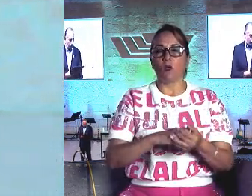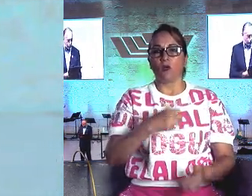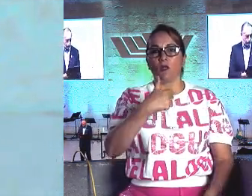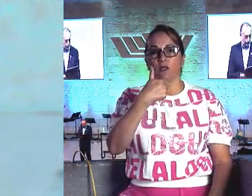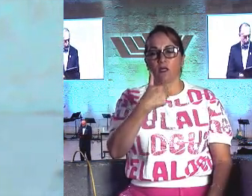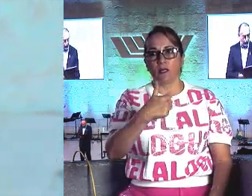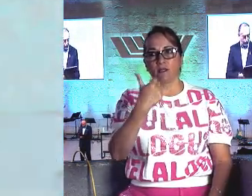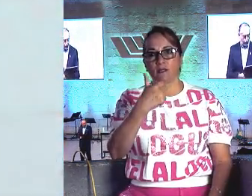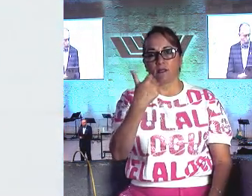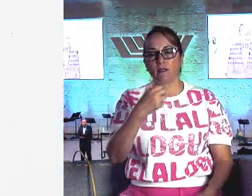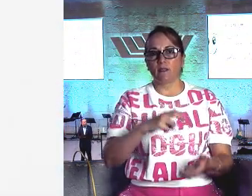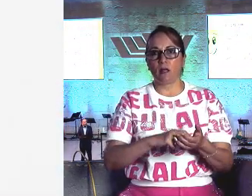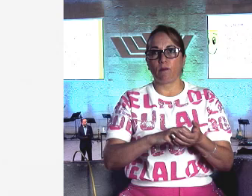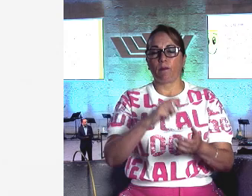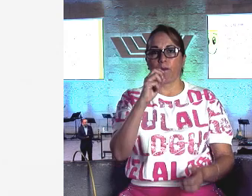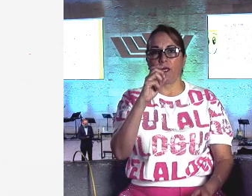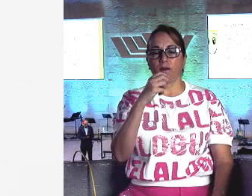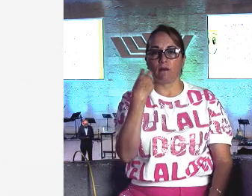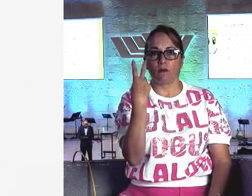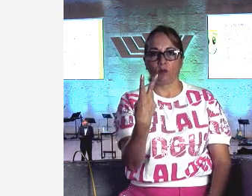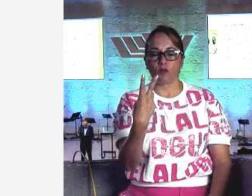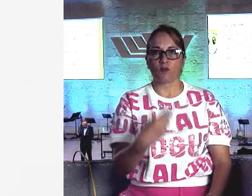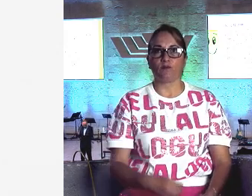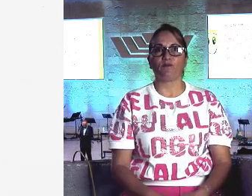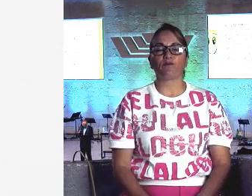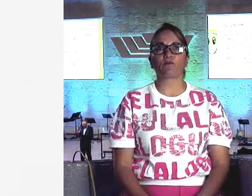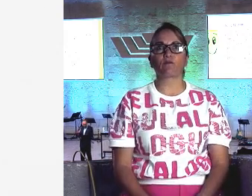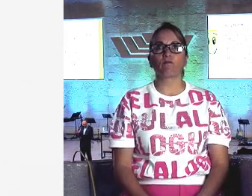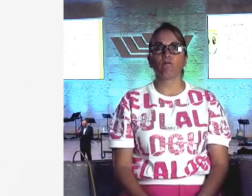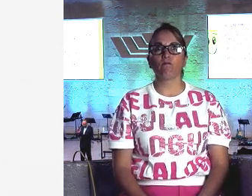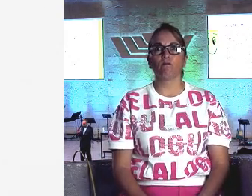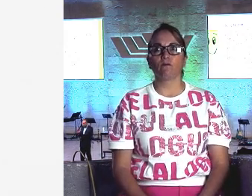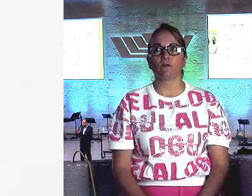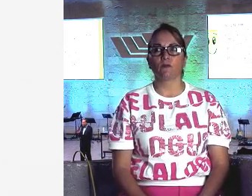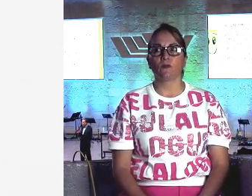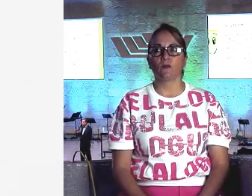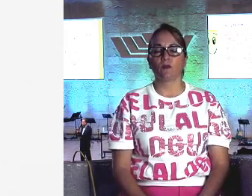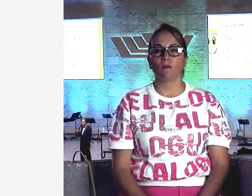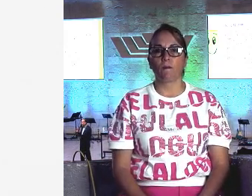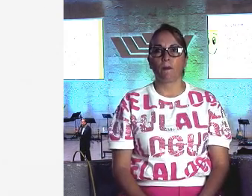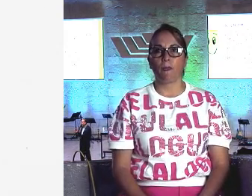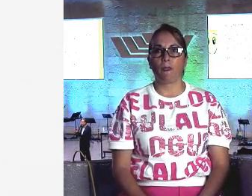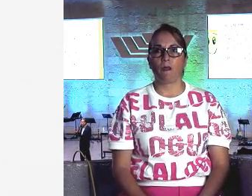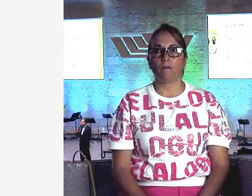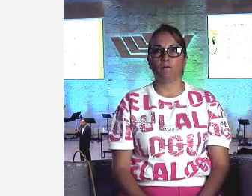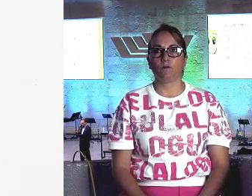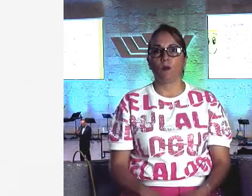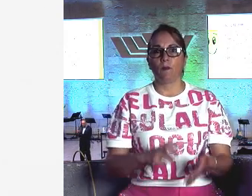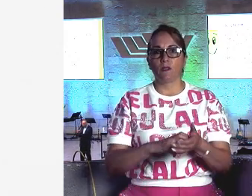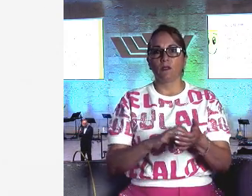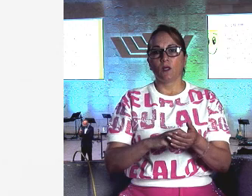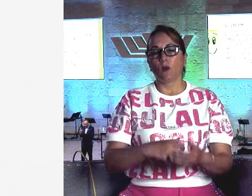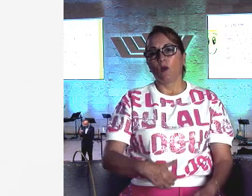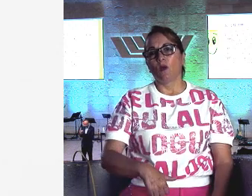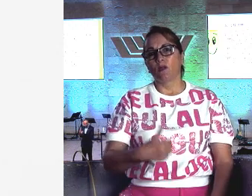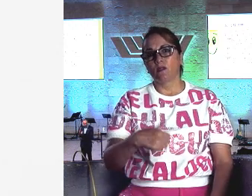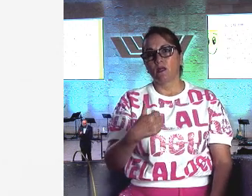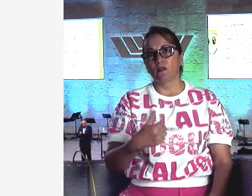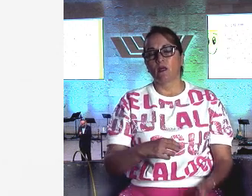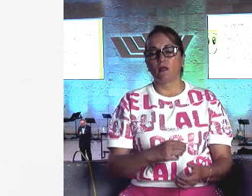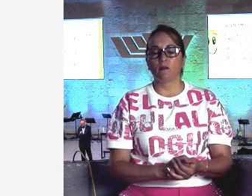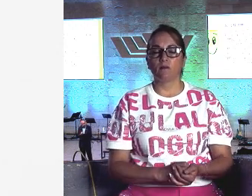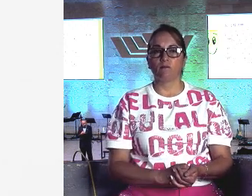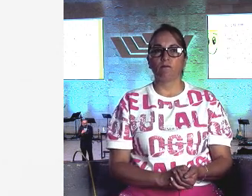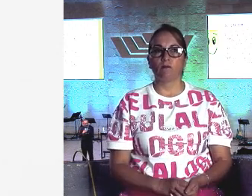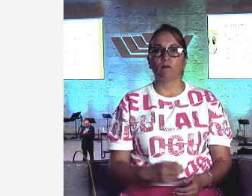22, Salmo 25, otra vez vemos a David, pero solamente leemos del versículo 16 al 22. Pon atención a esto,